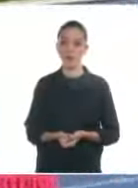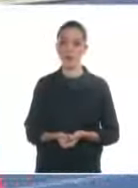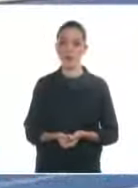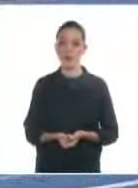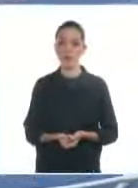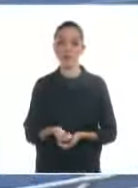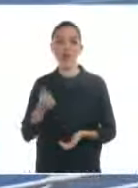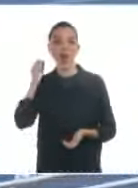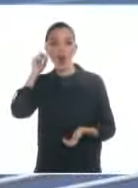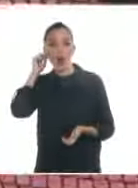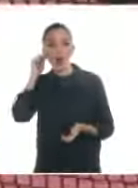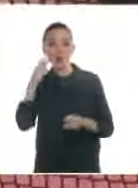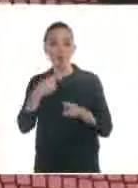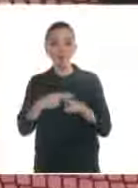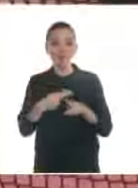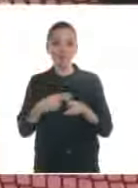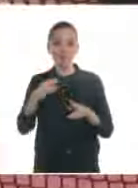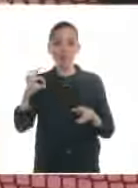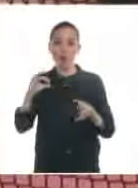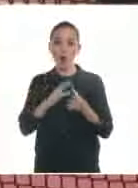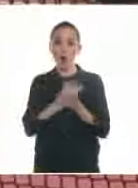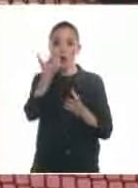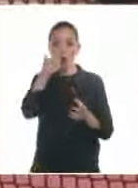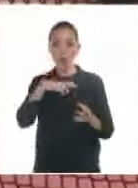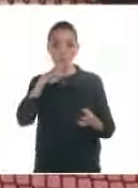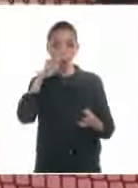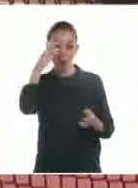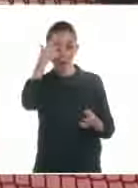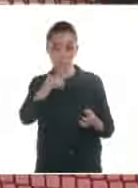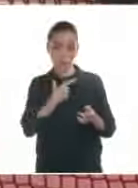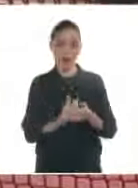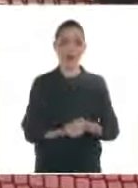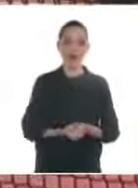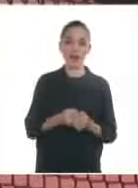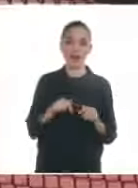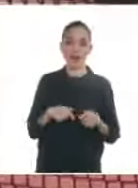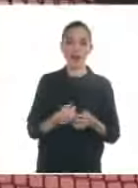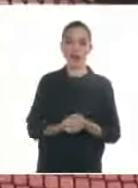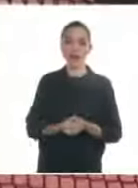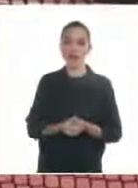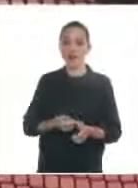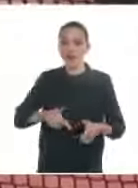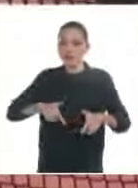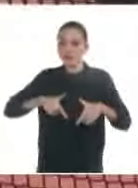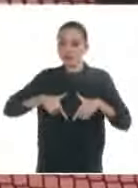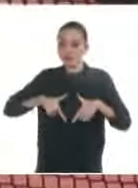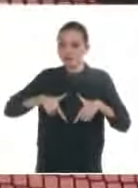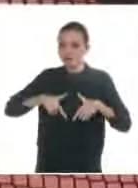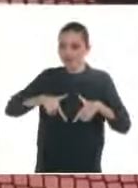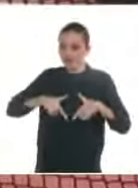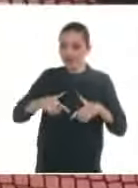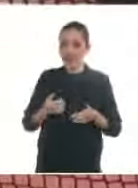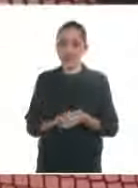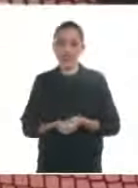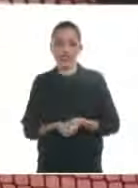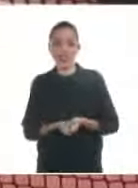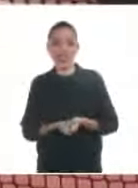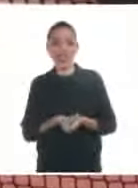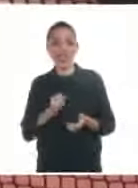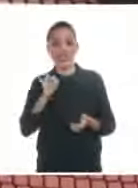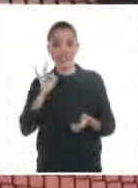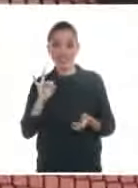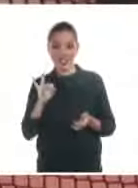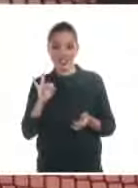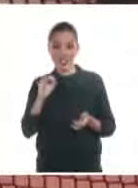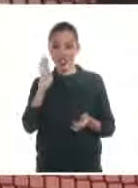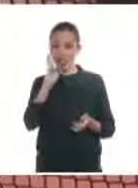Omara Durán, T12, redondeó los totales de su cosecha en 7 metales dorados, 9 de plata y 2 de bronce. Entre los cetros